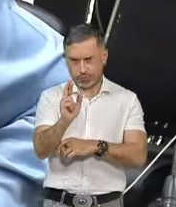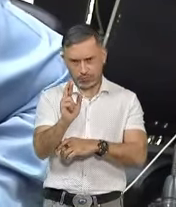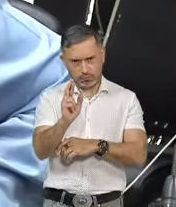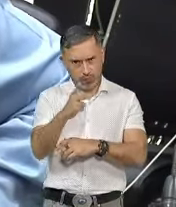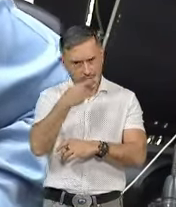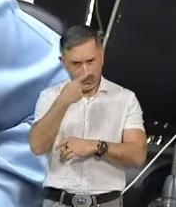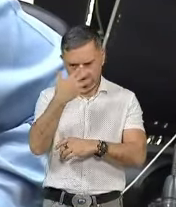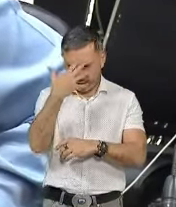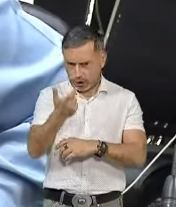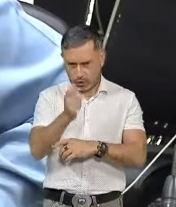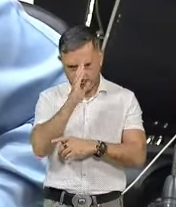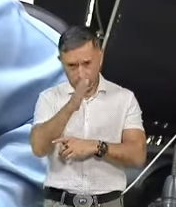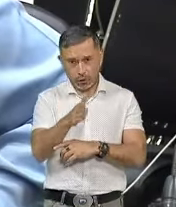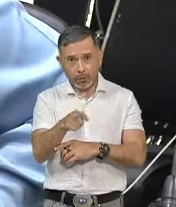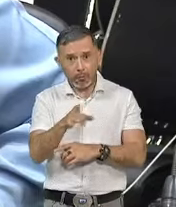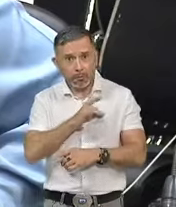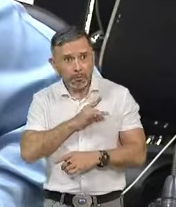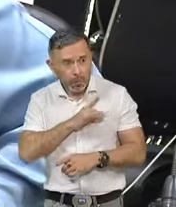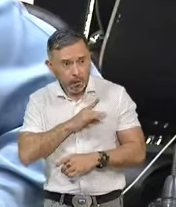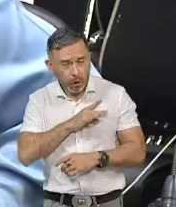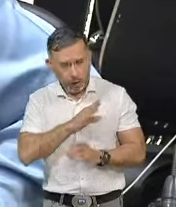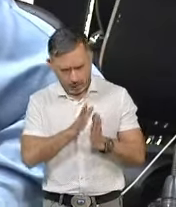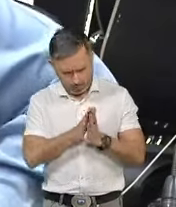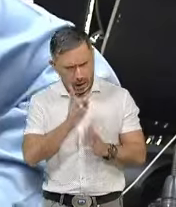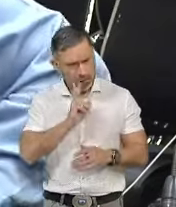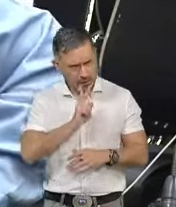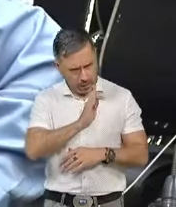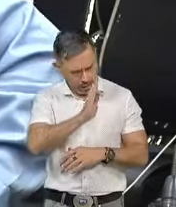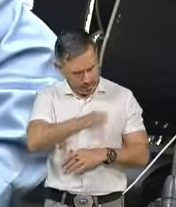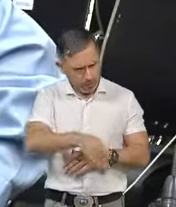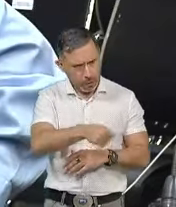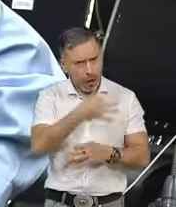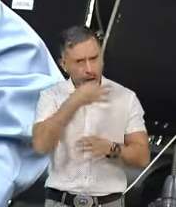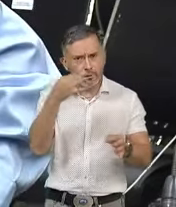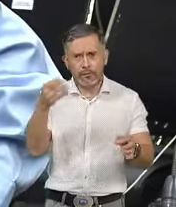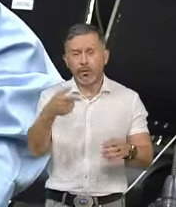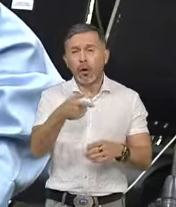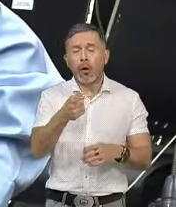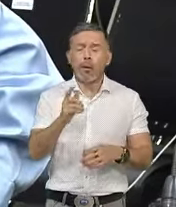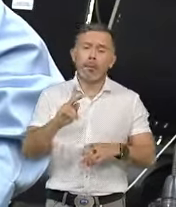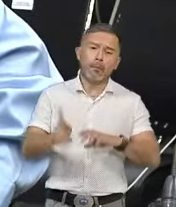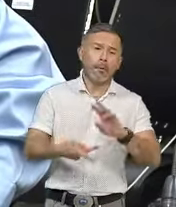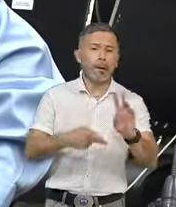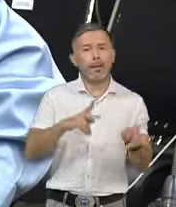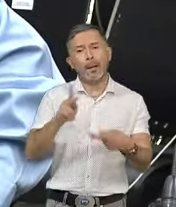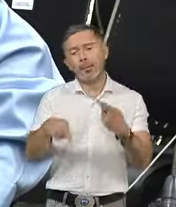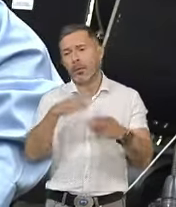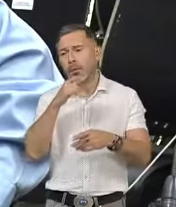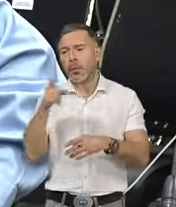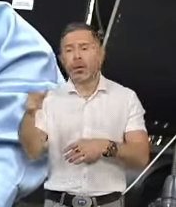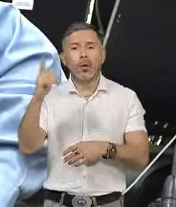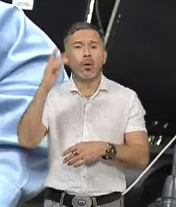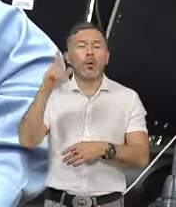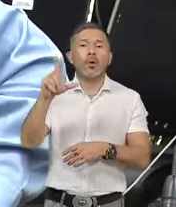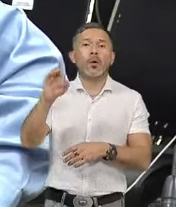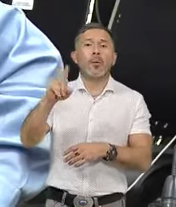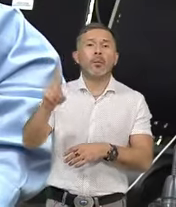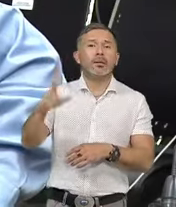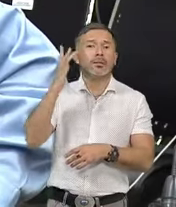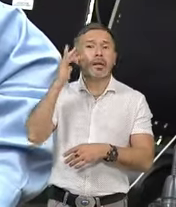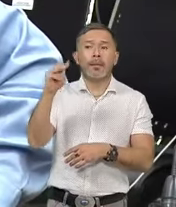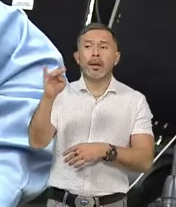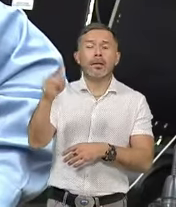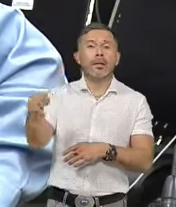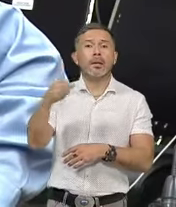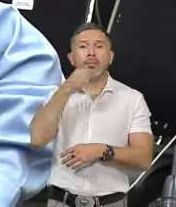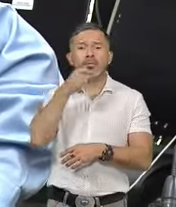tienen miedo díganlo no anden buscando pretextos no quieran meter a López San Martín como un debatiente él